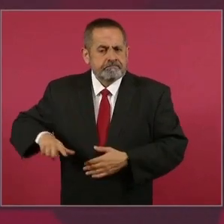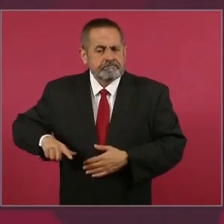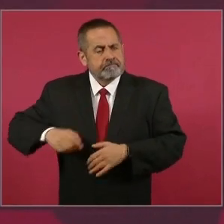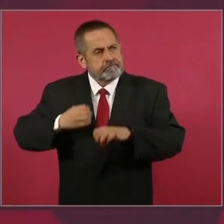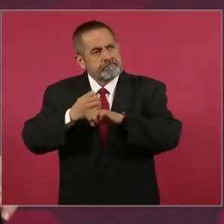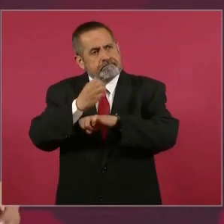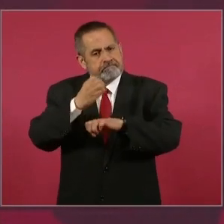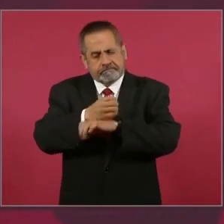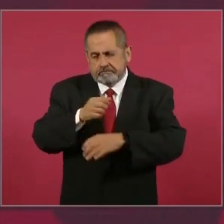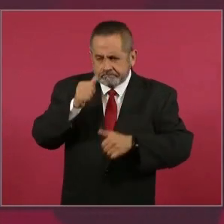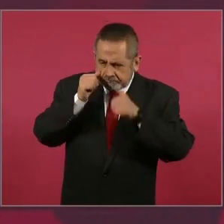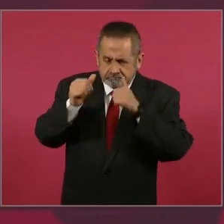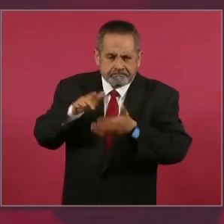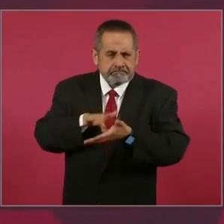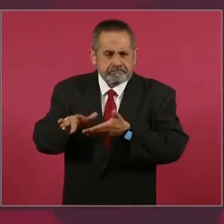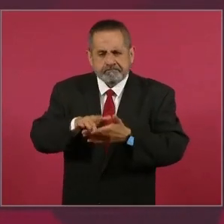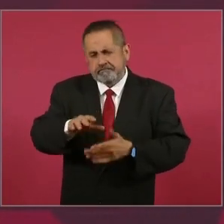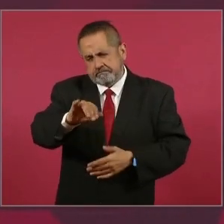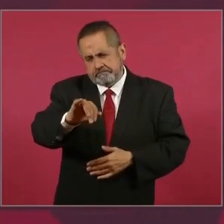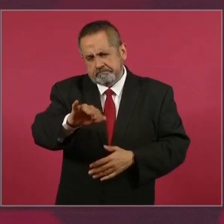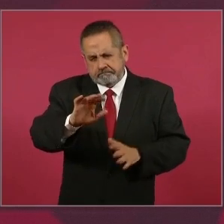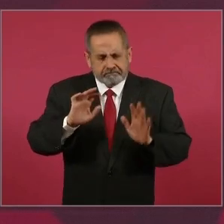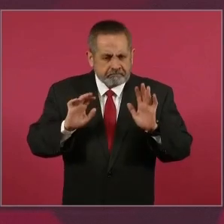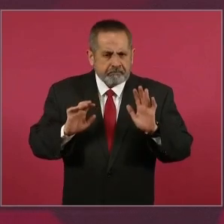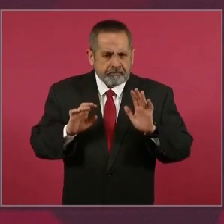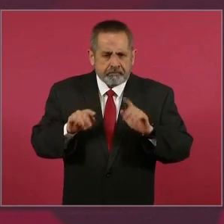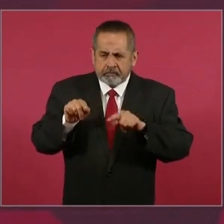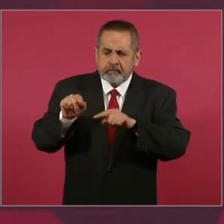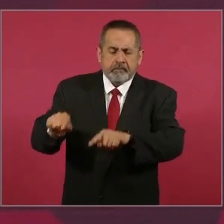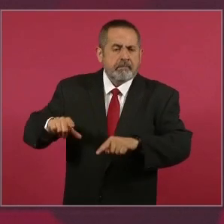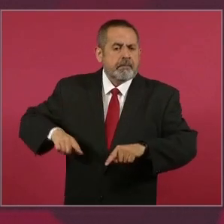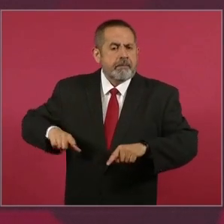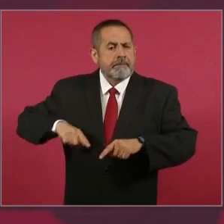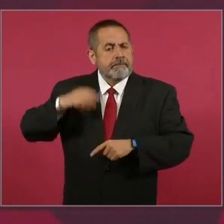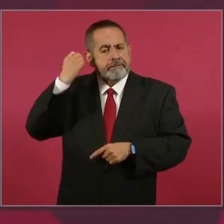en especial al gobierno de